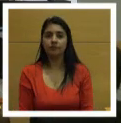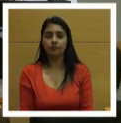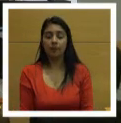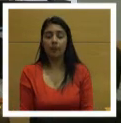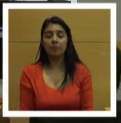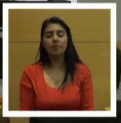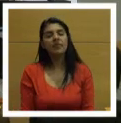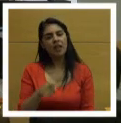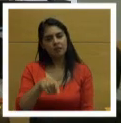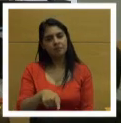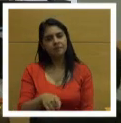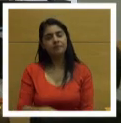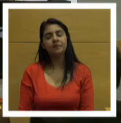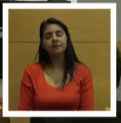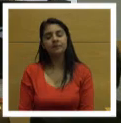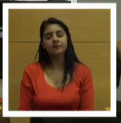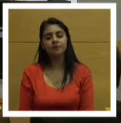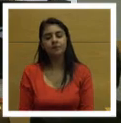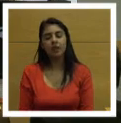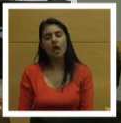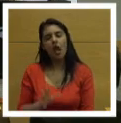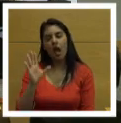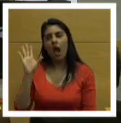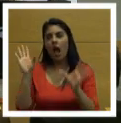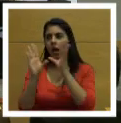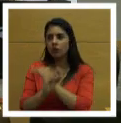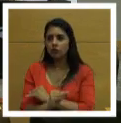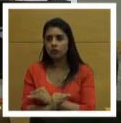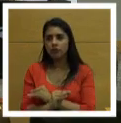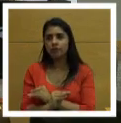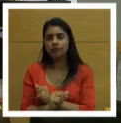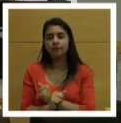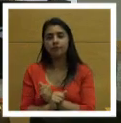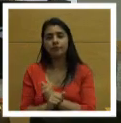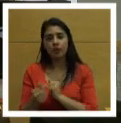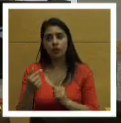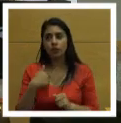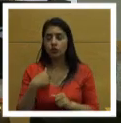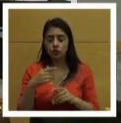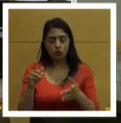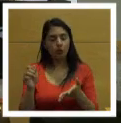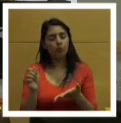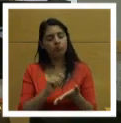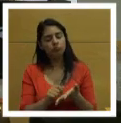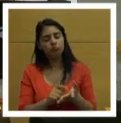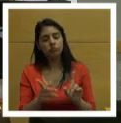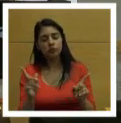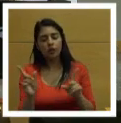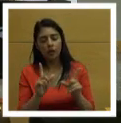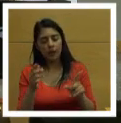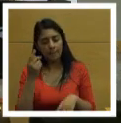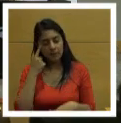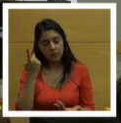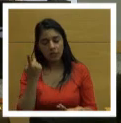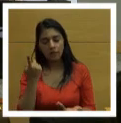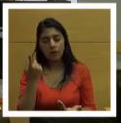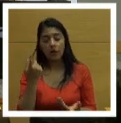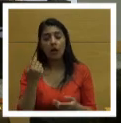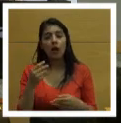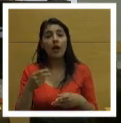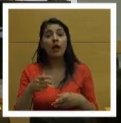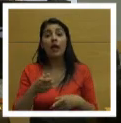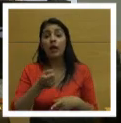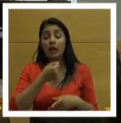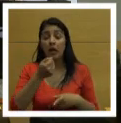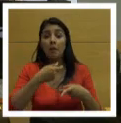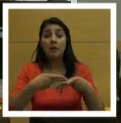Y en este sentido, anoche mientras revisaba estas notas, se anunció por la prensa que próximamente